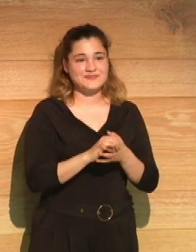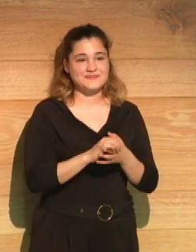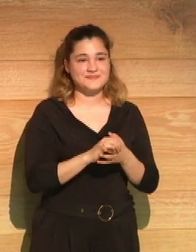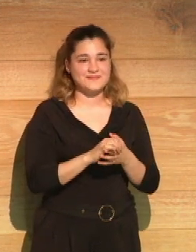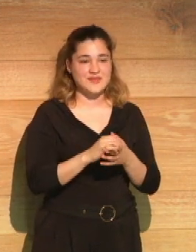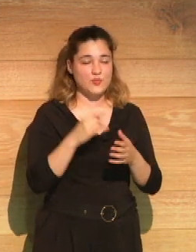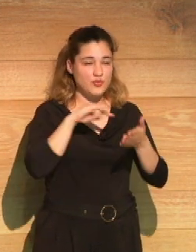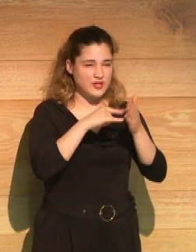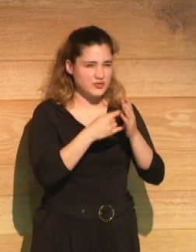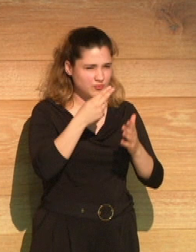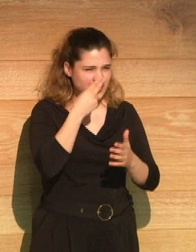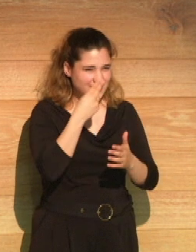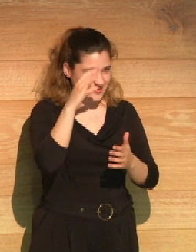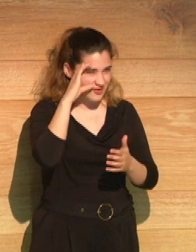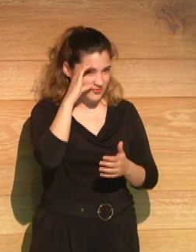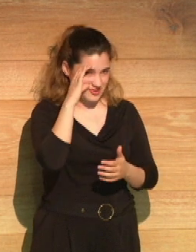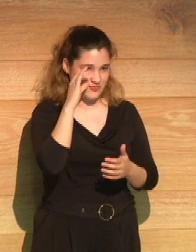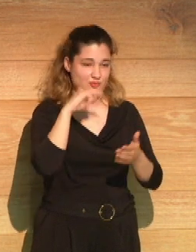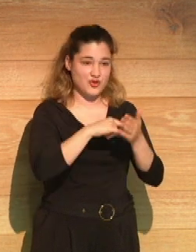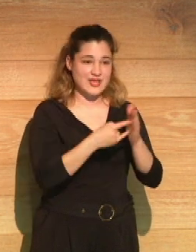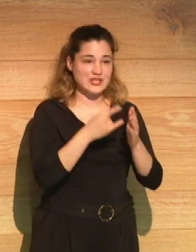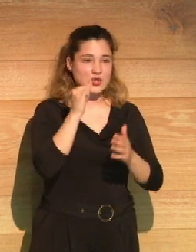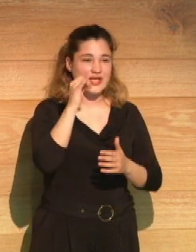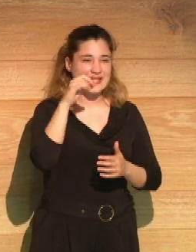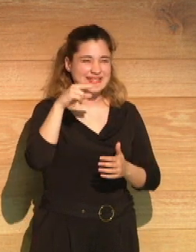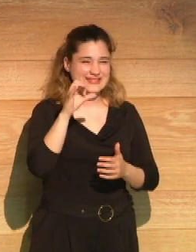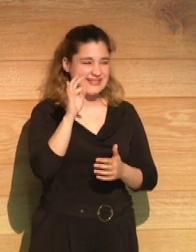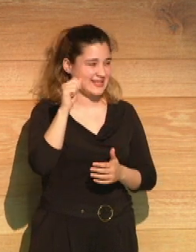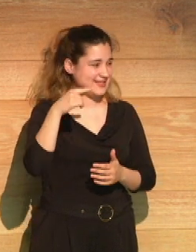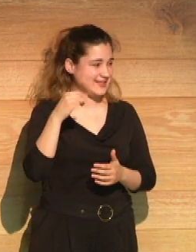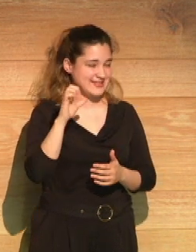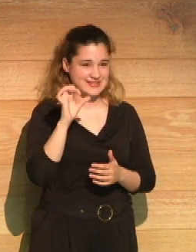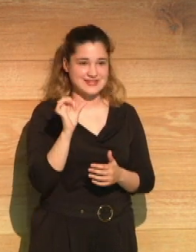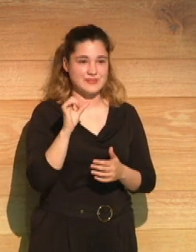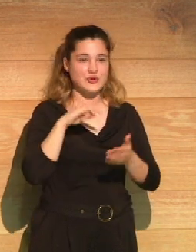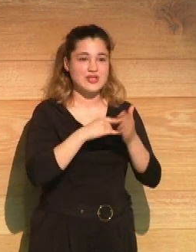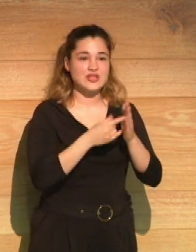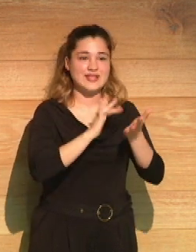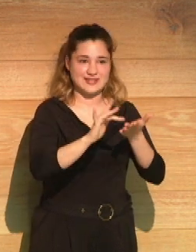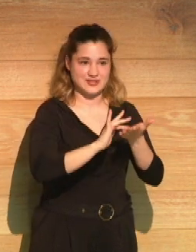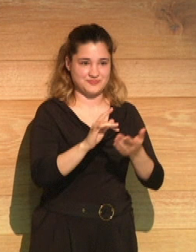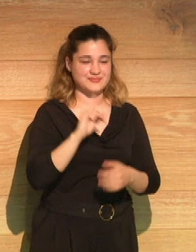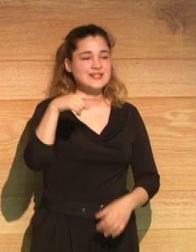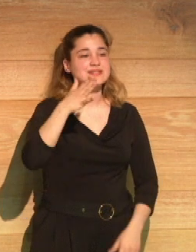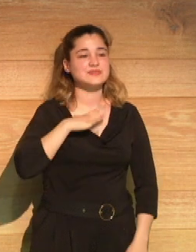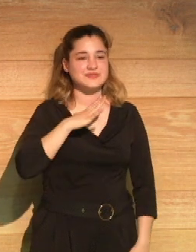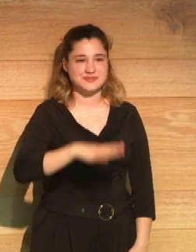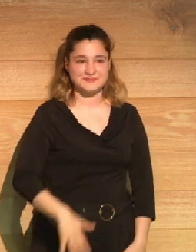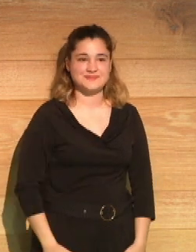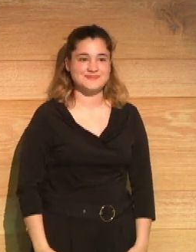más interesantes, el proyecto Intangibles, el proyecto de digitalización. La siguiente, por favor.